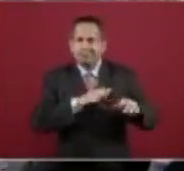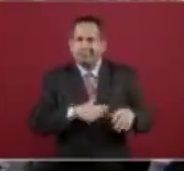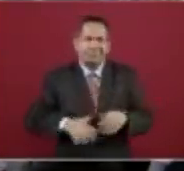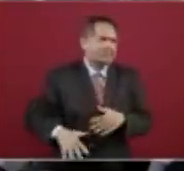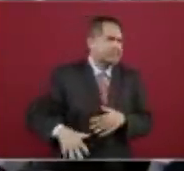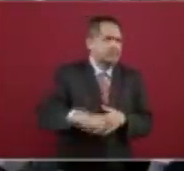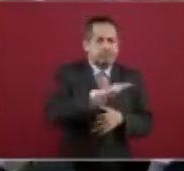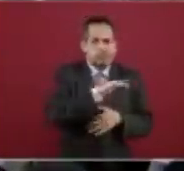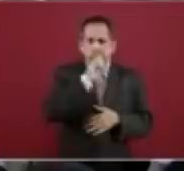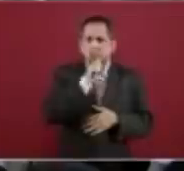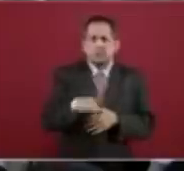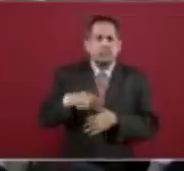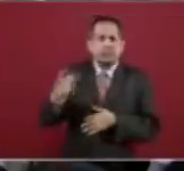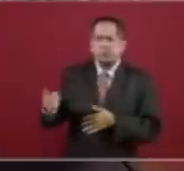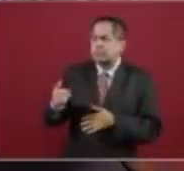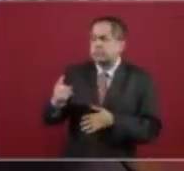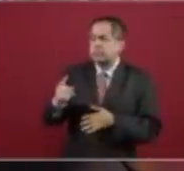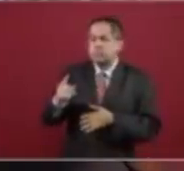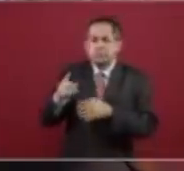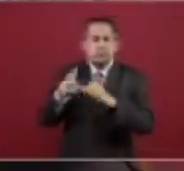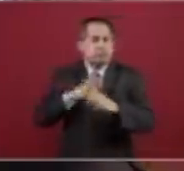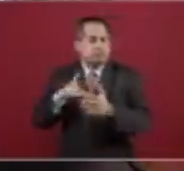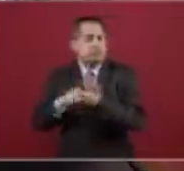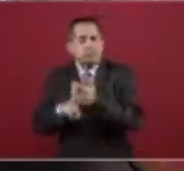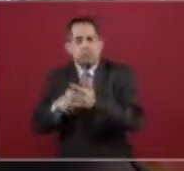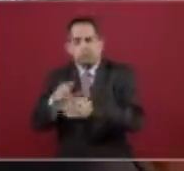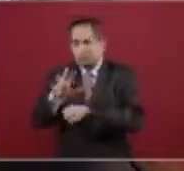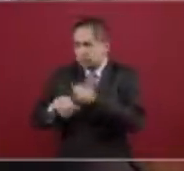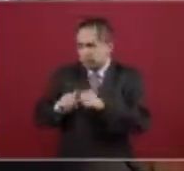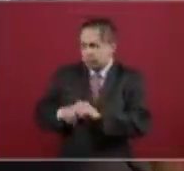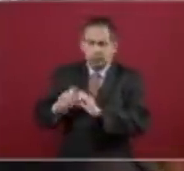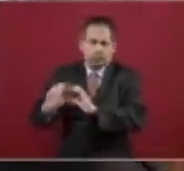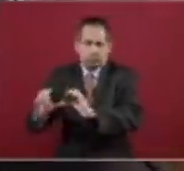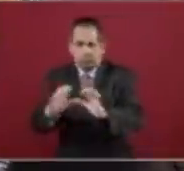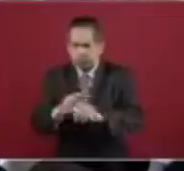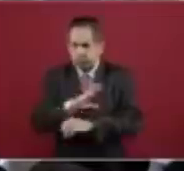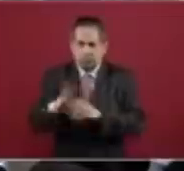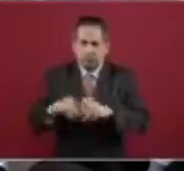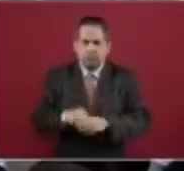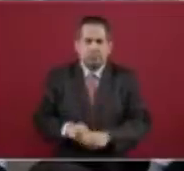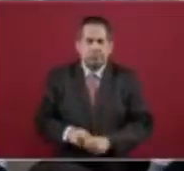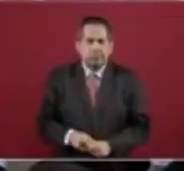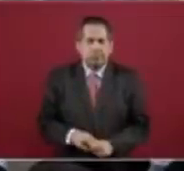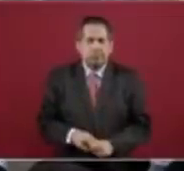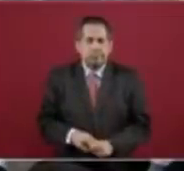pero también en la tercera sección, que también habrá su manejo.